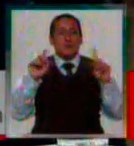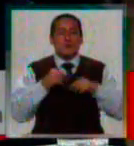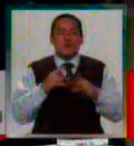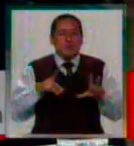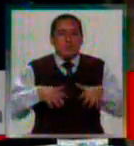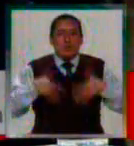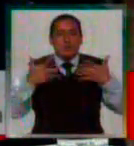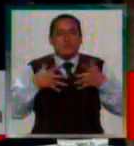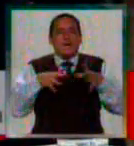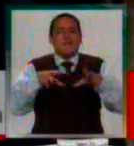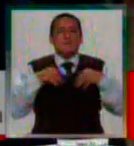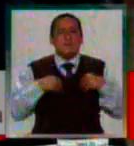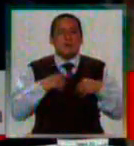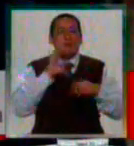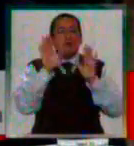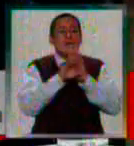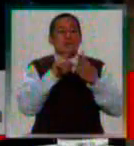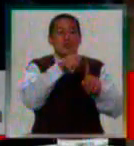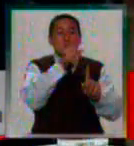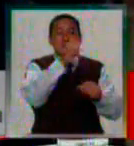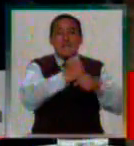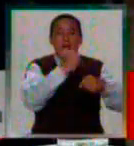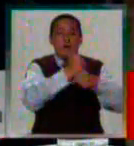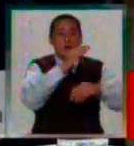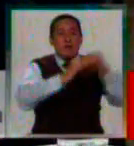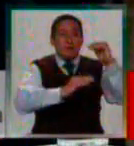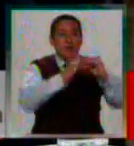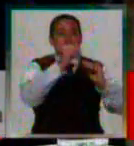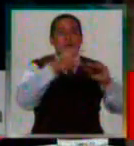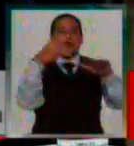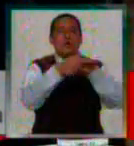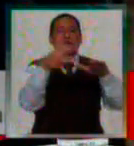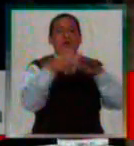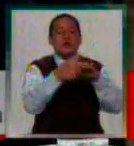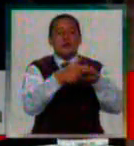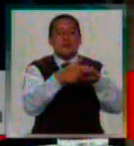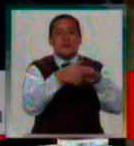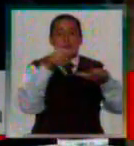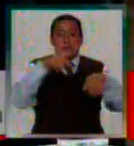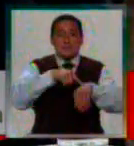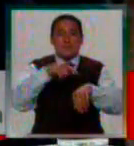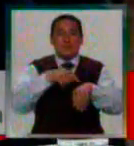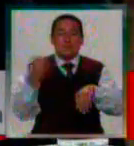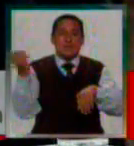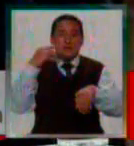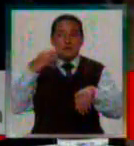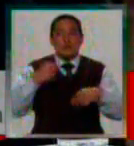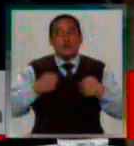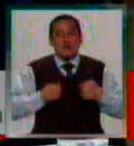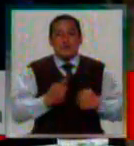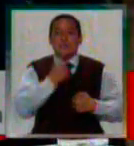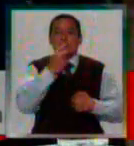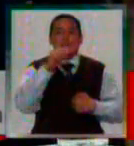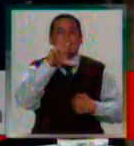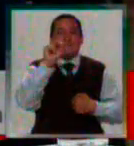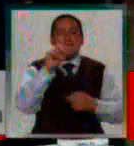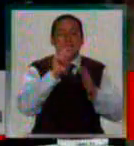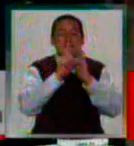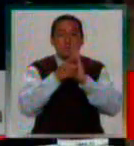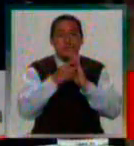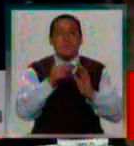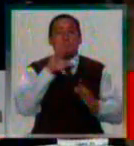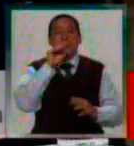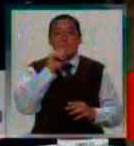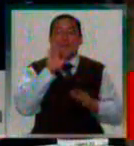No podemos permitir que haya una obra sin construir me están diciendo que Hemos cumplido el tiempo de este bloque y yo le agregaría 30 segundos para